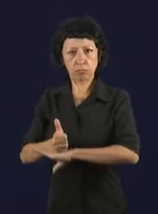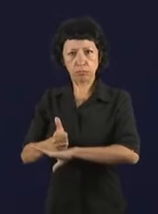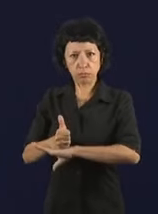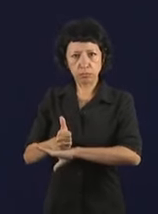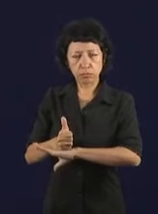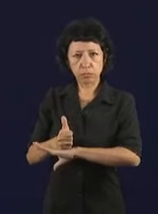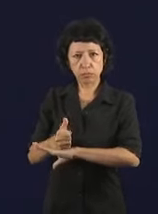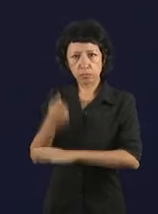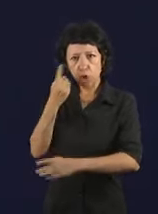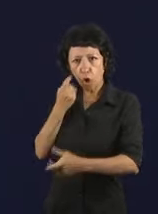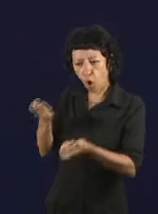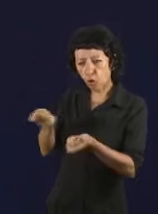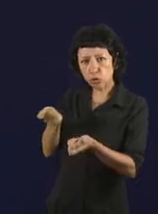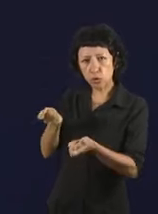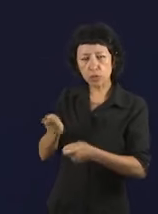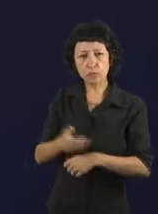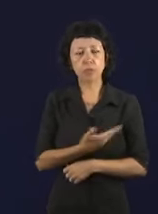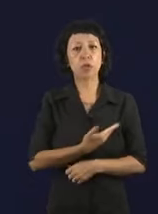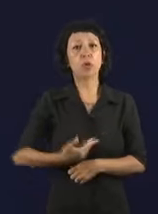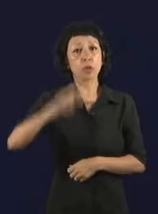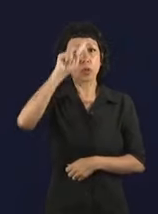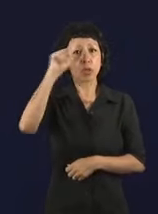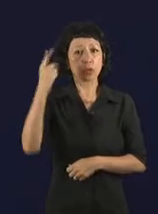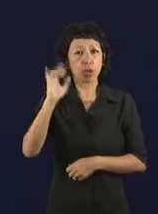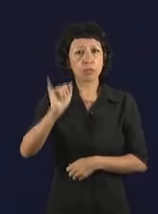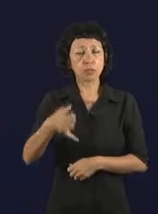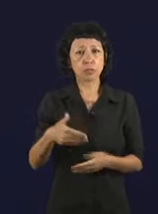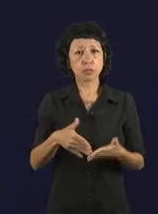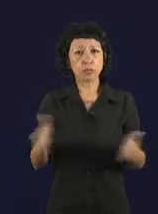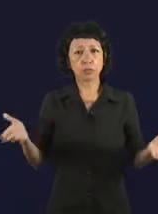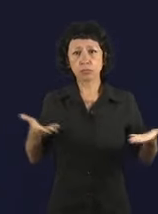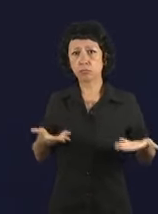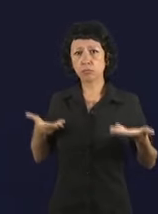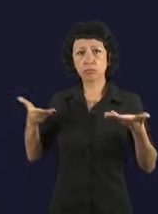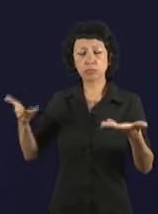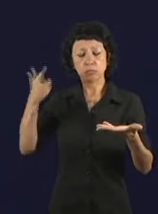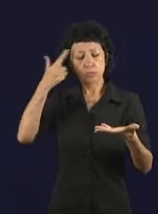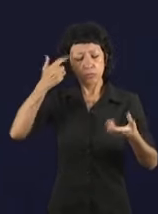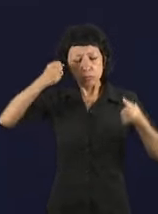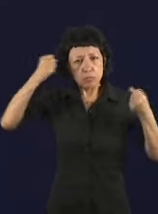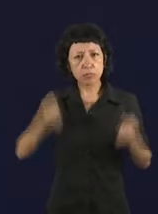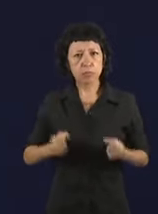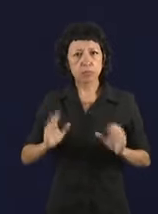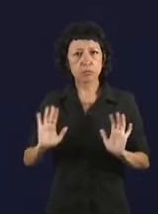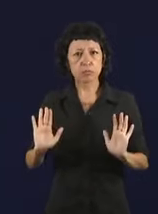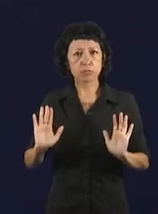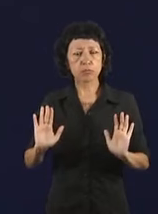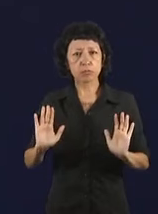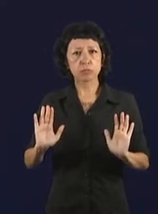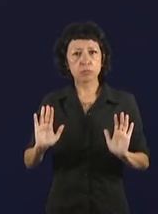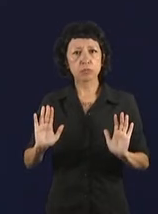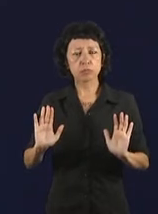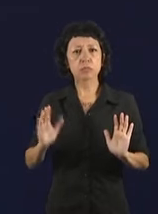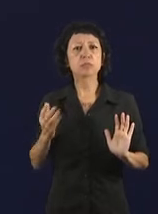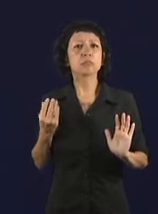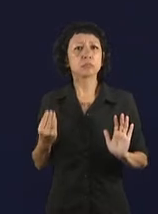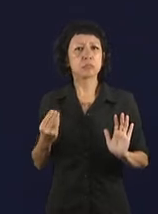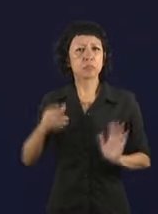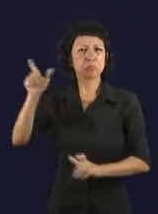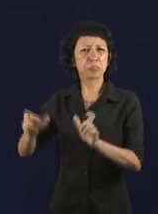eh el gobierno nacional está dispuesto con total convicción a no permitir que estas